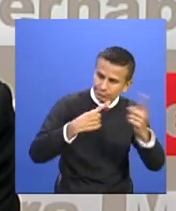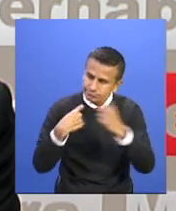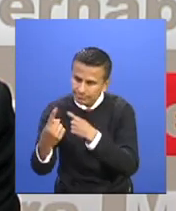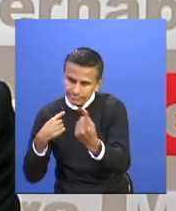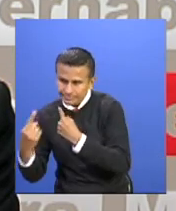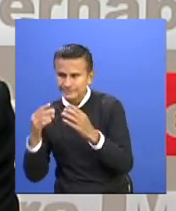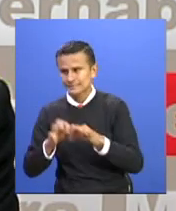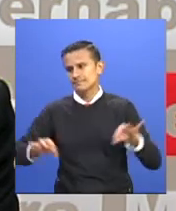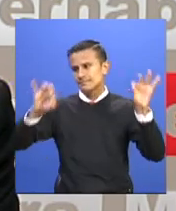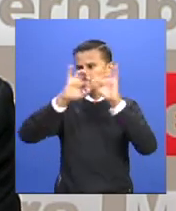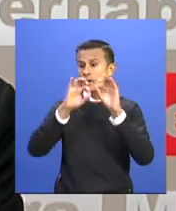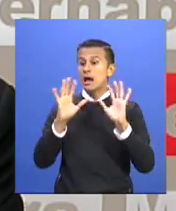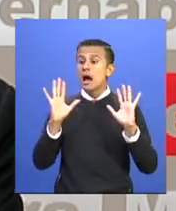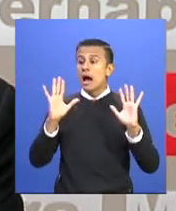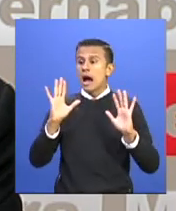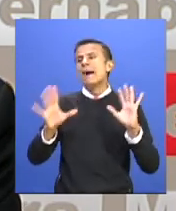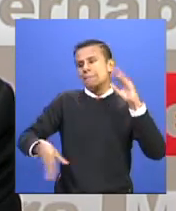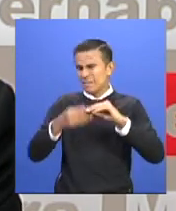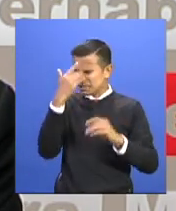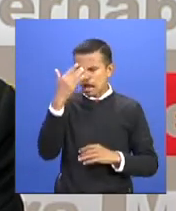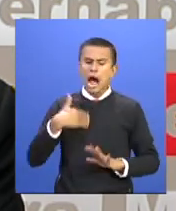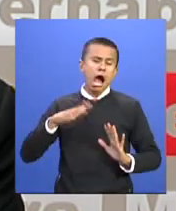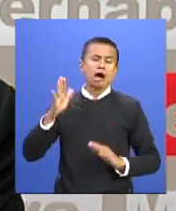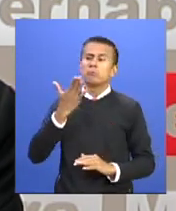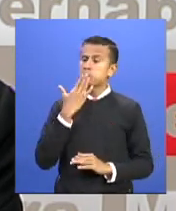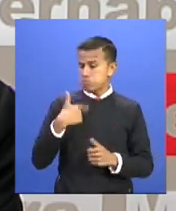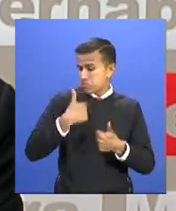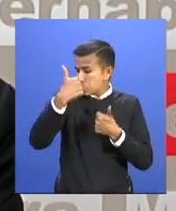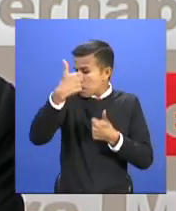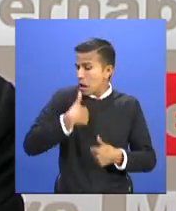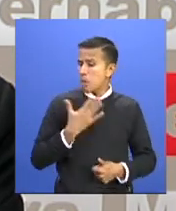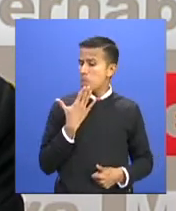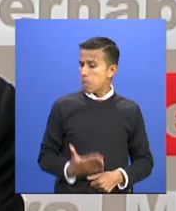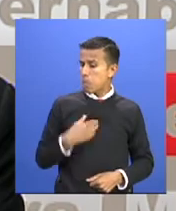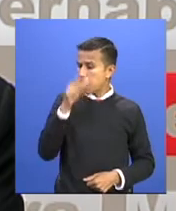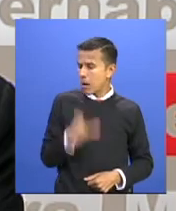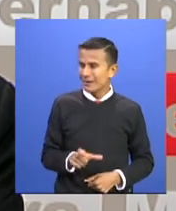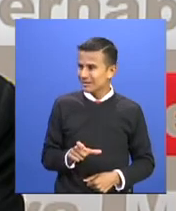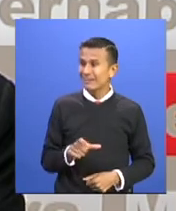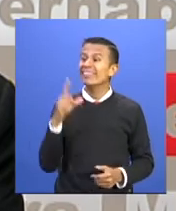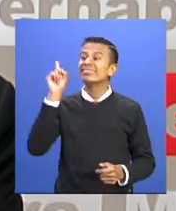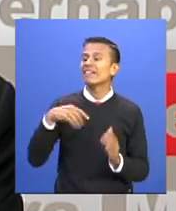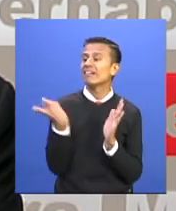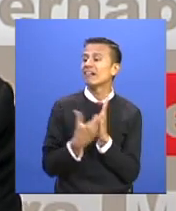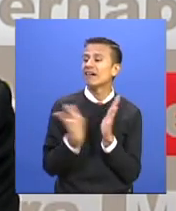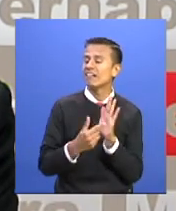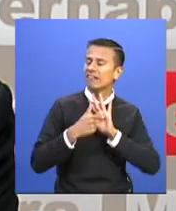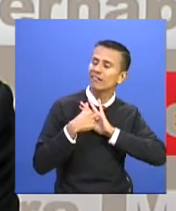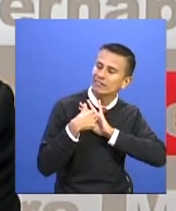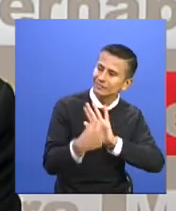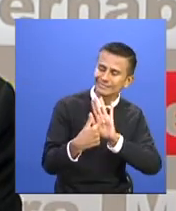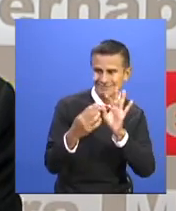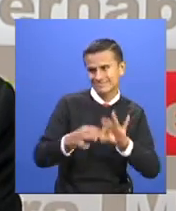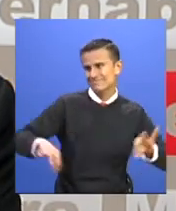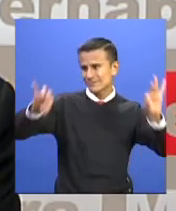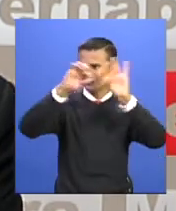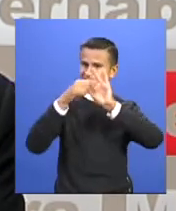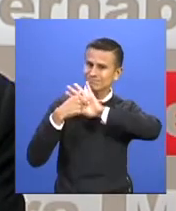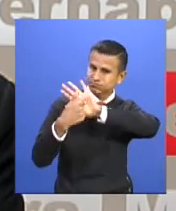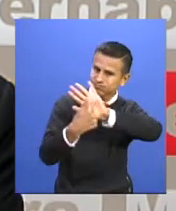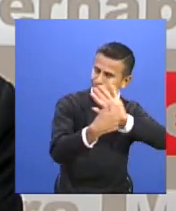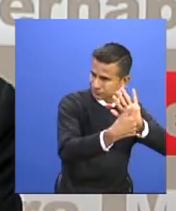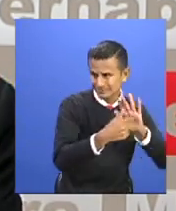manera cuando decimos que no es suficiente con ser buena persona, hay que demostrarlo, hay que comunicarlo. Pero que hay